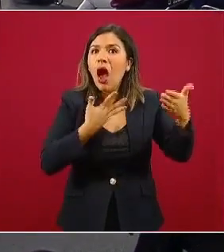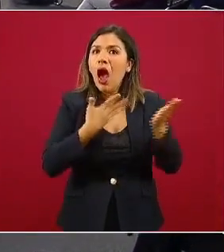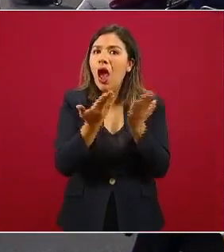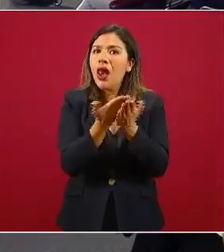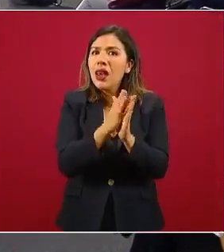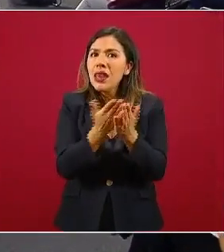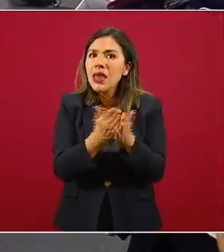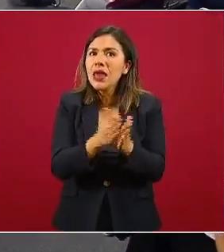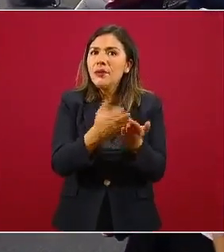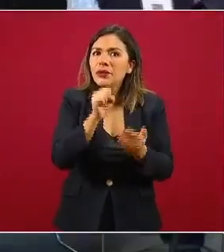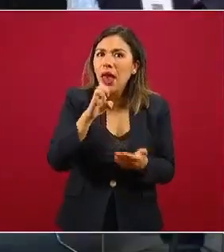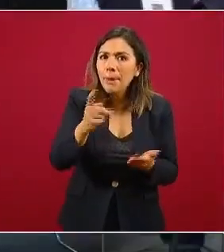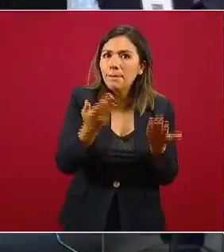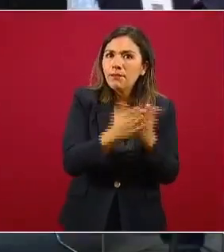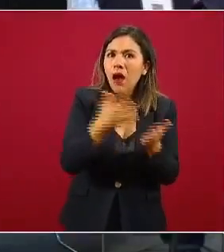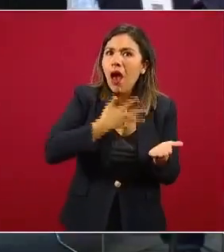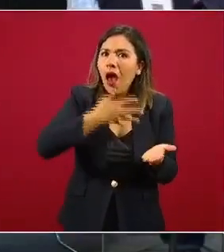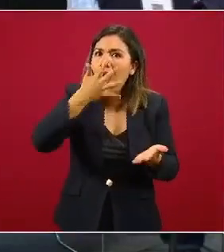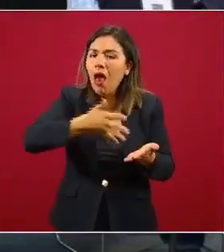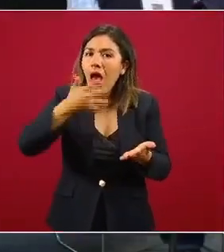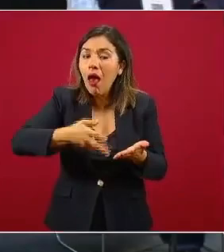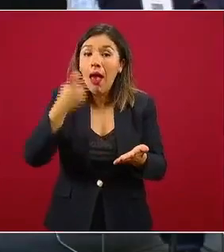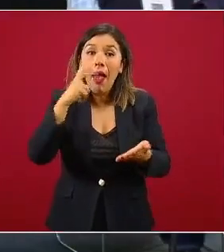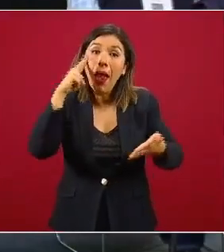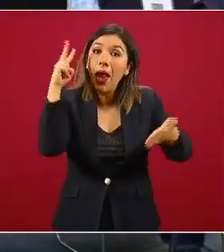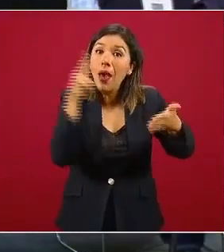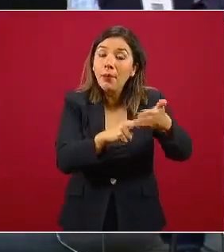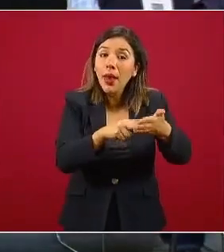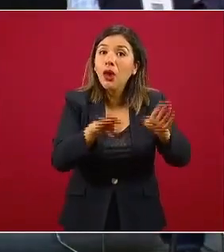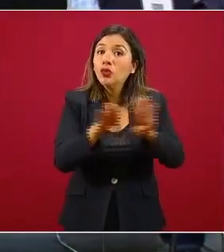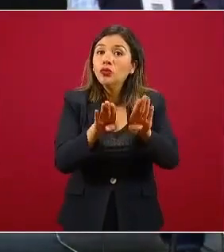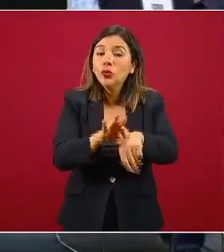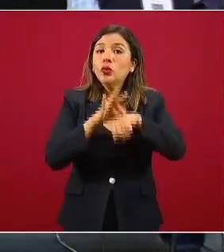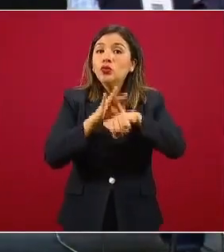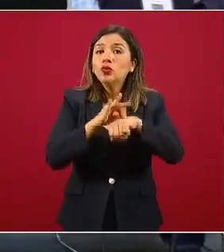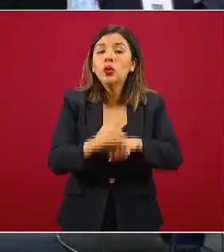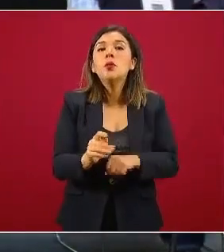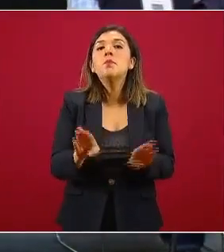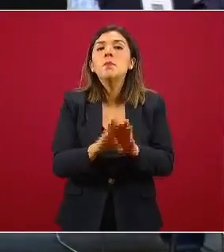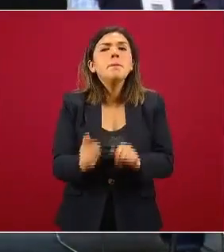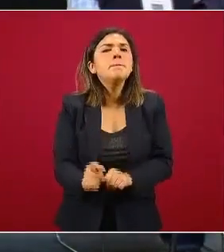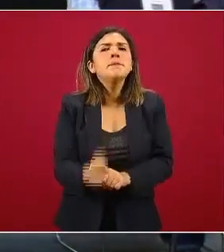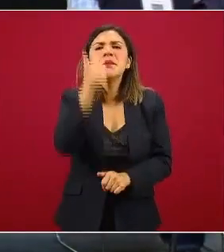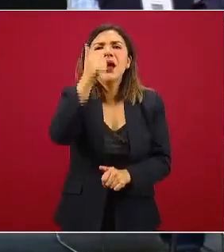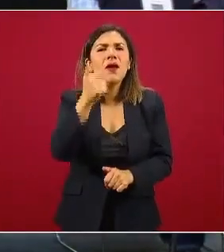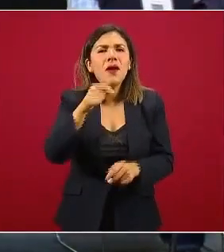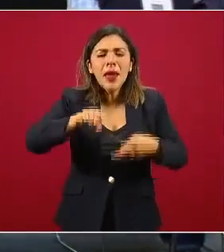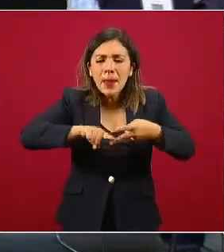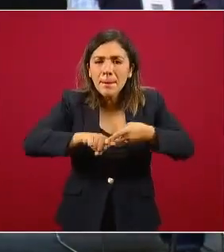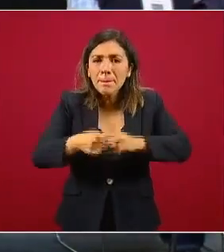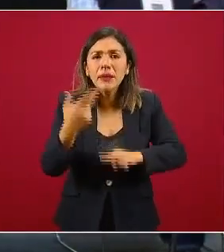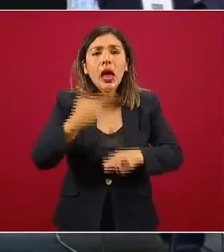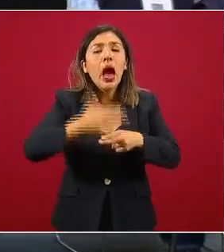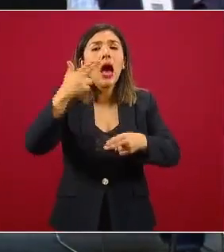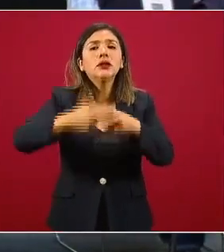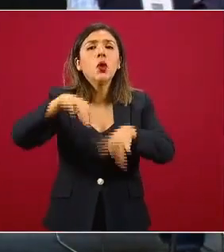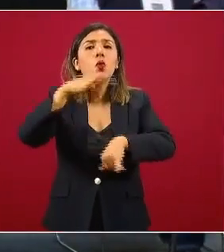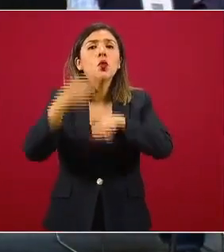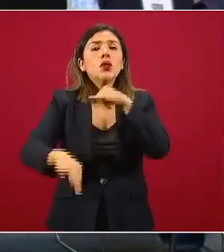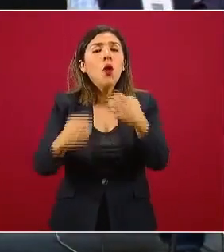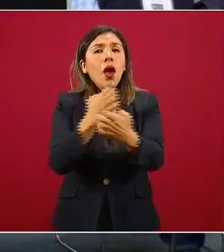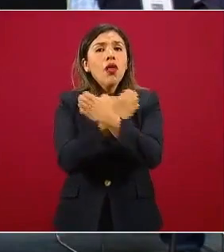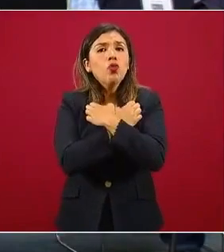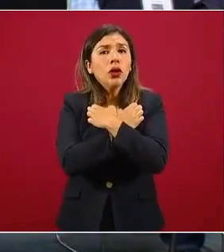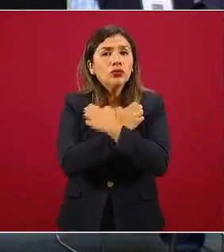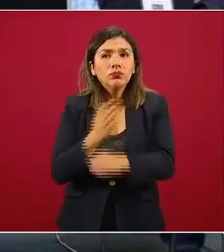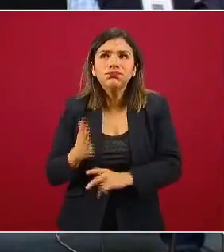libros y se vea desde nuestros primeros pasos hasta los últimos momentos de nuestra